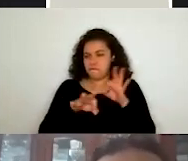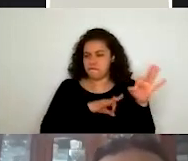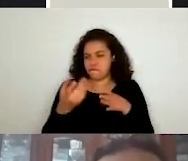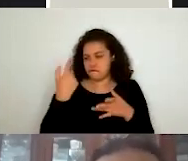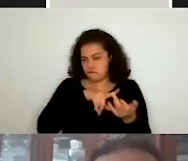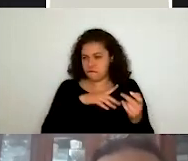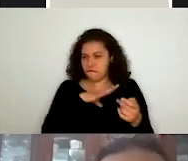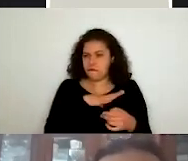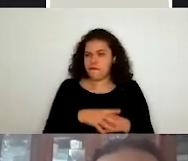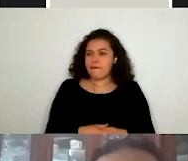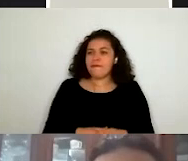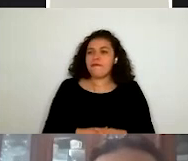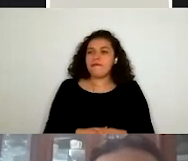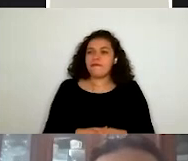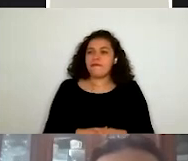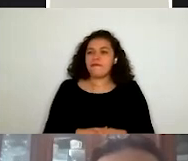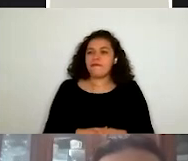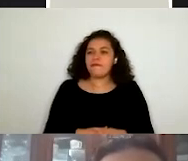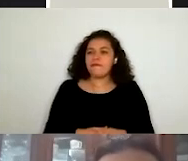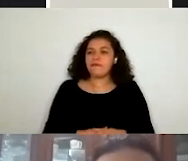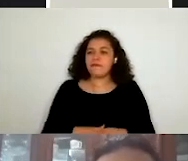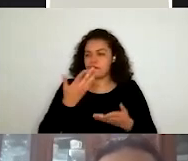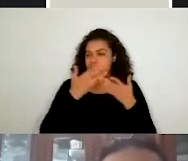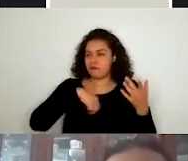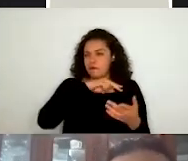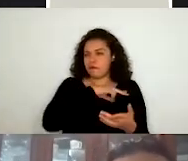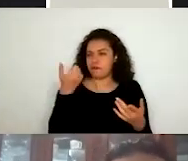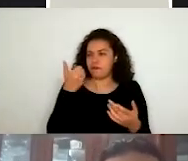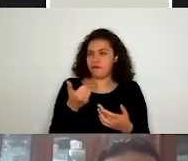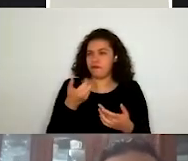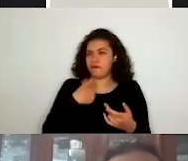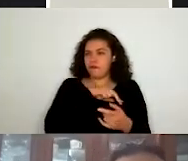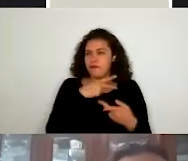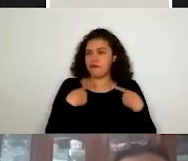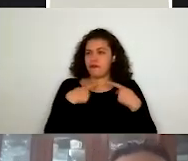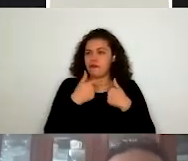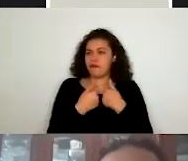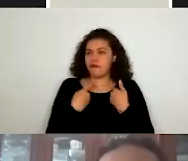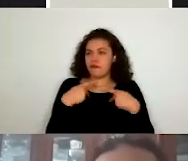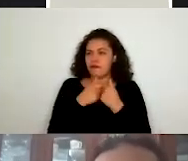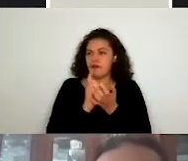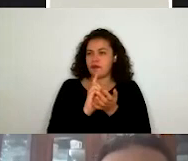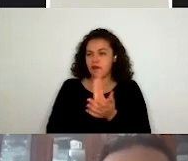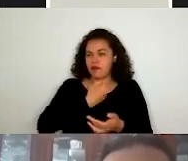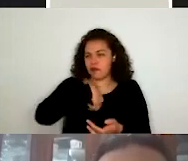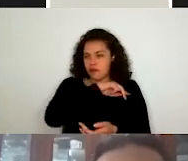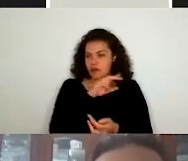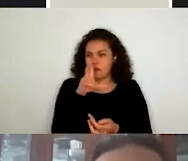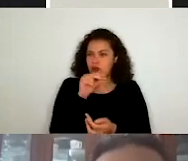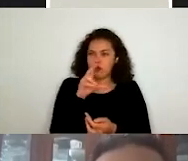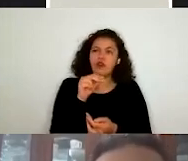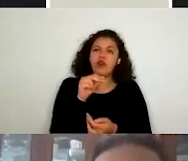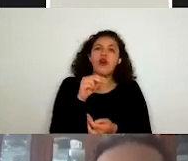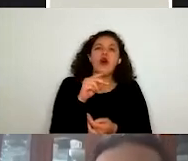él. En este caso estamos hablando de 6. Personas con discapacidad. Si en nuestro establecimiento no hay personas